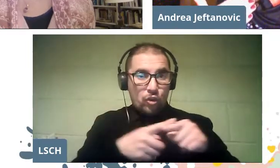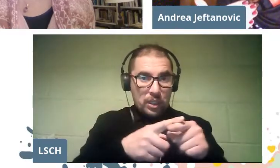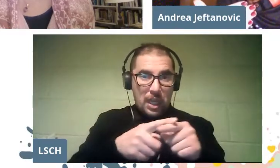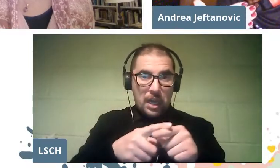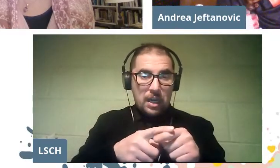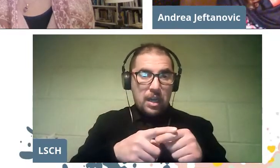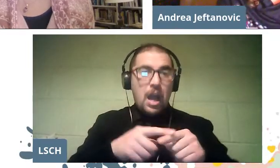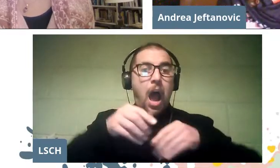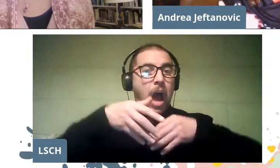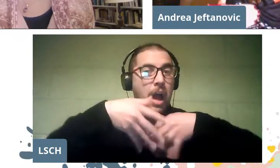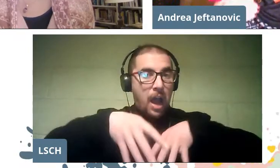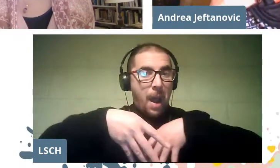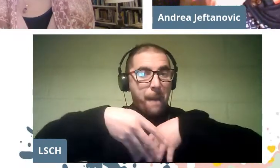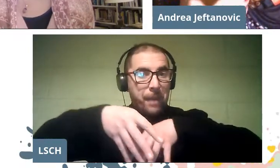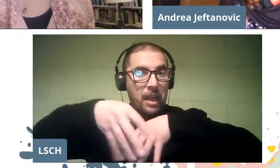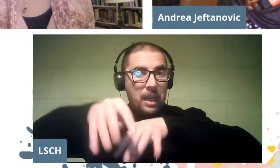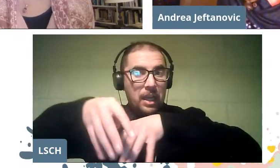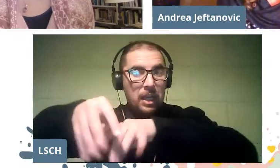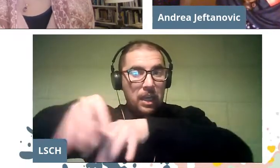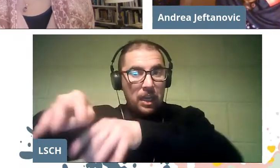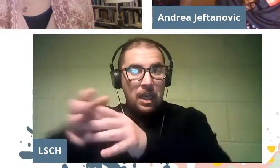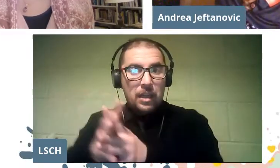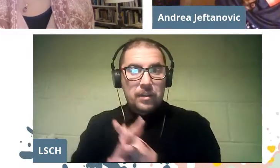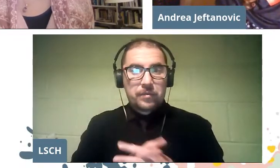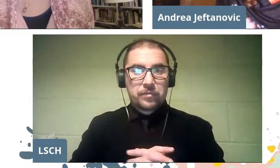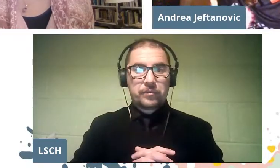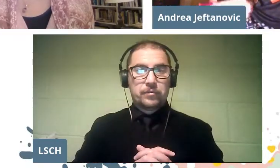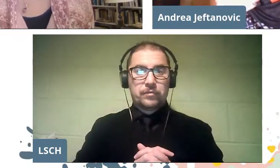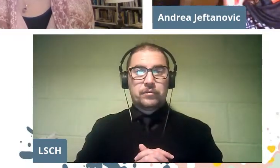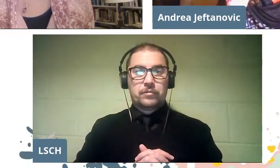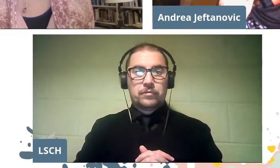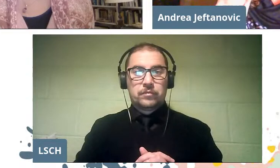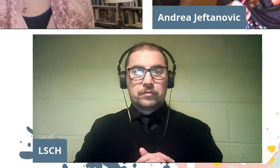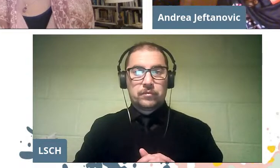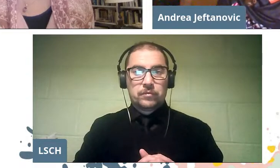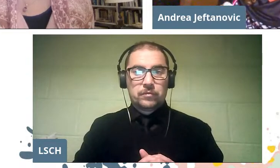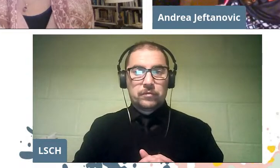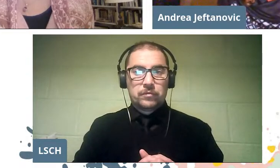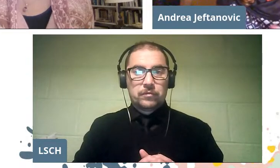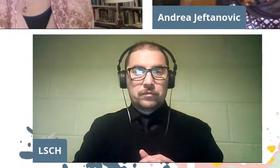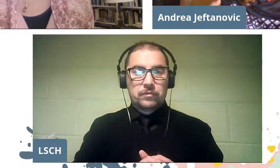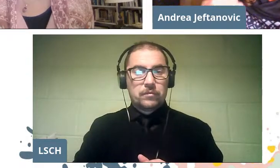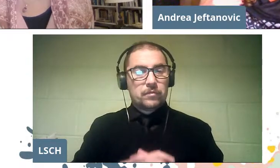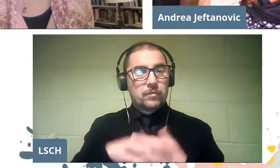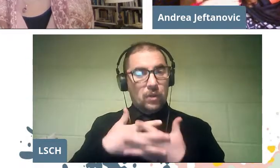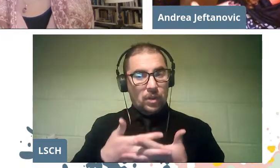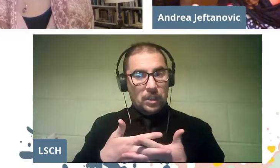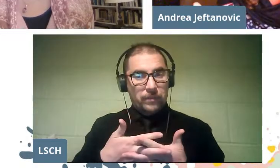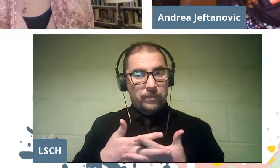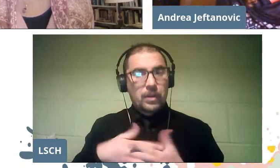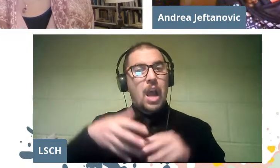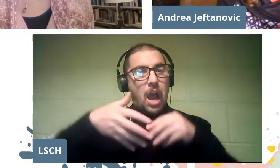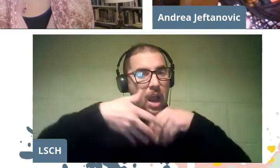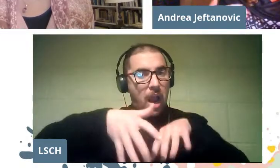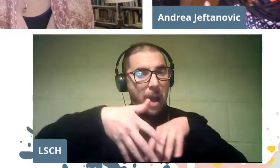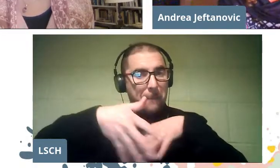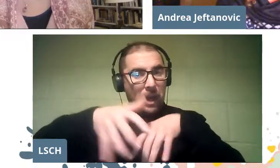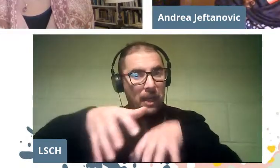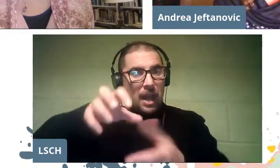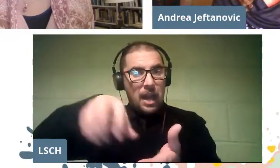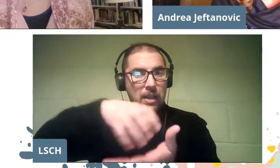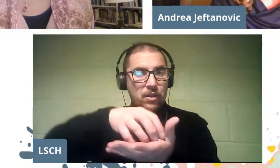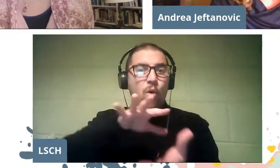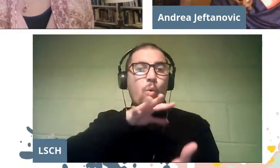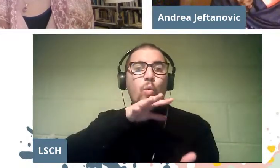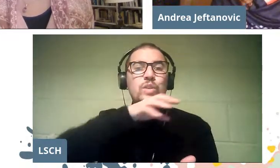ese movimiento, de ese momento histórico, perdón, más precisamente, ¿verdad?, fue caminar la ciudad, ocupar